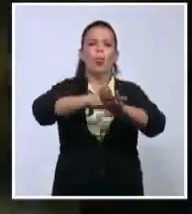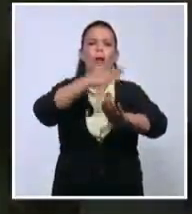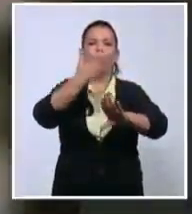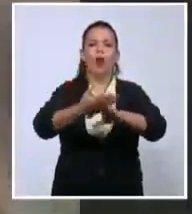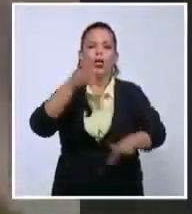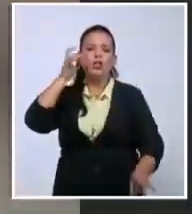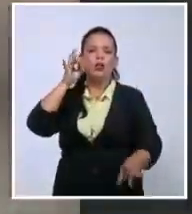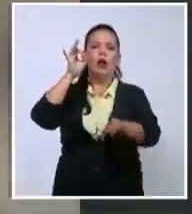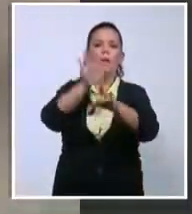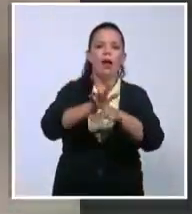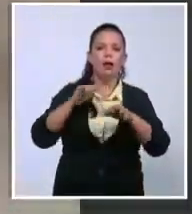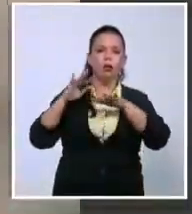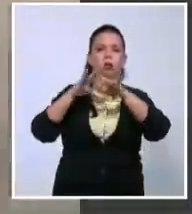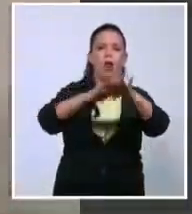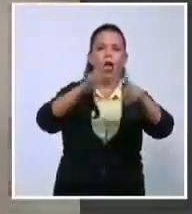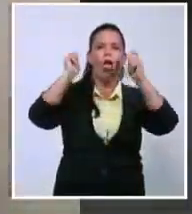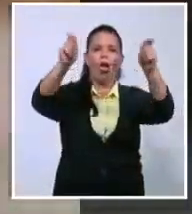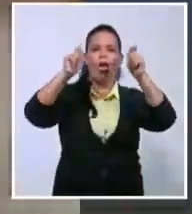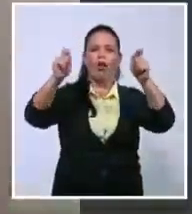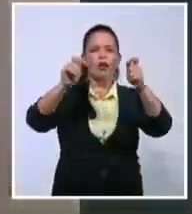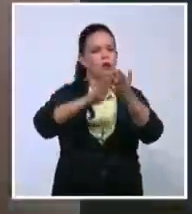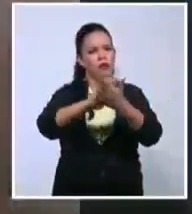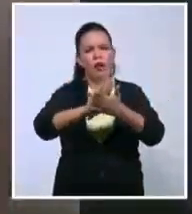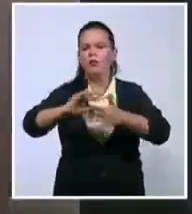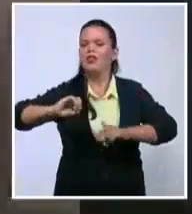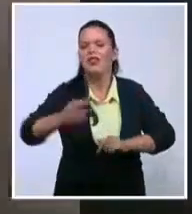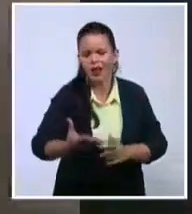Aquí estamos para arriba en Copelia.